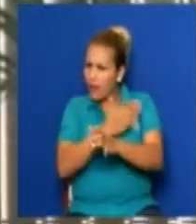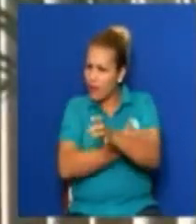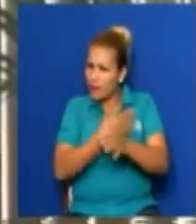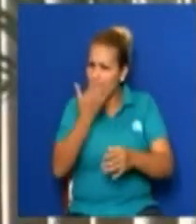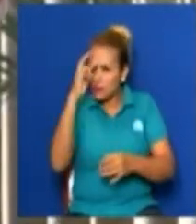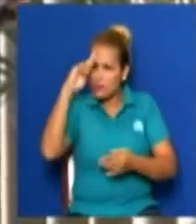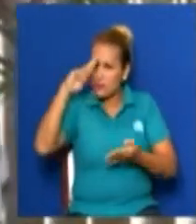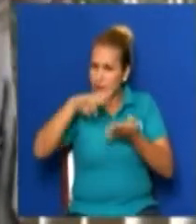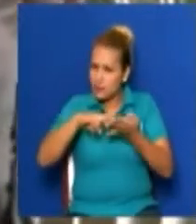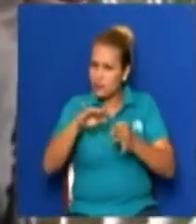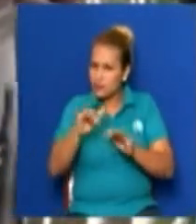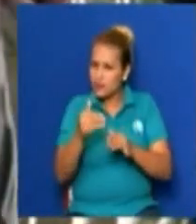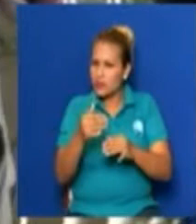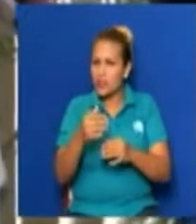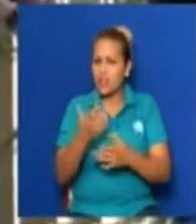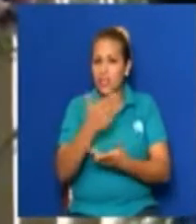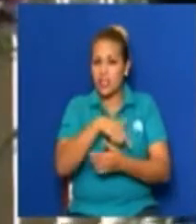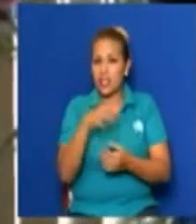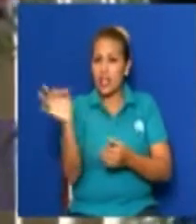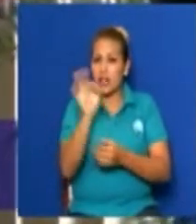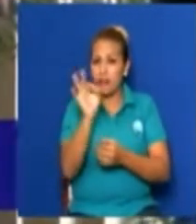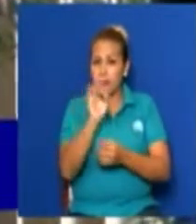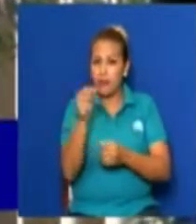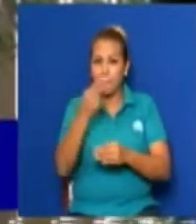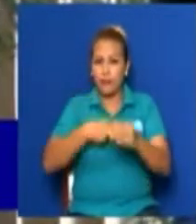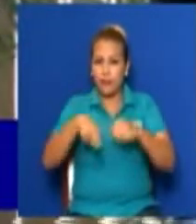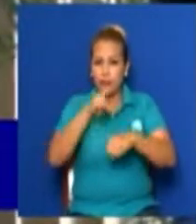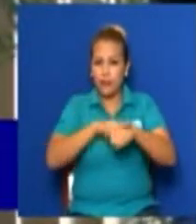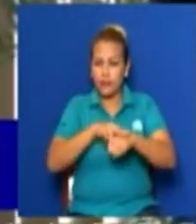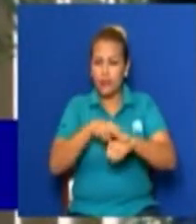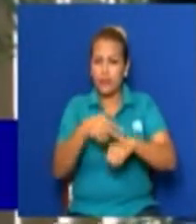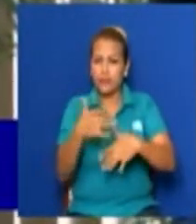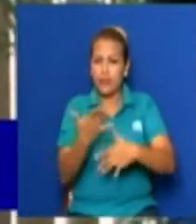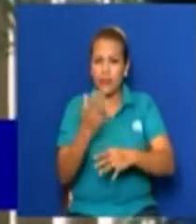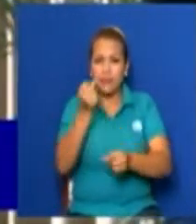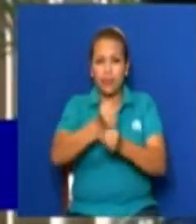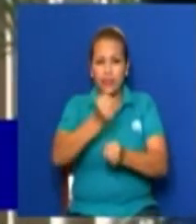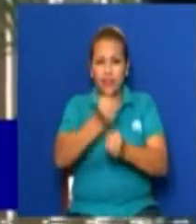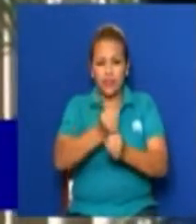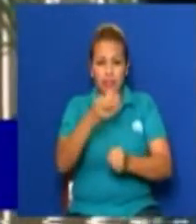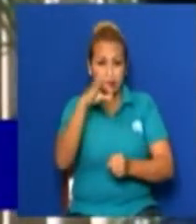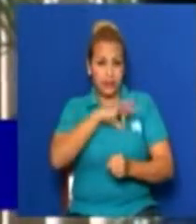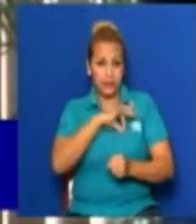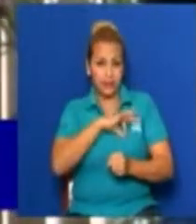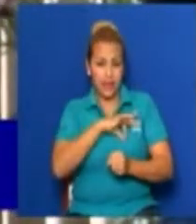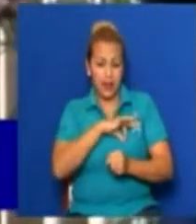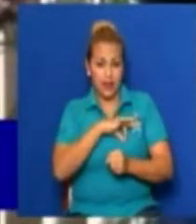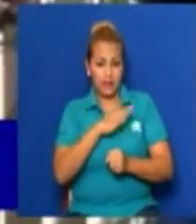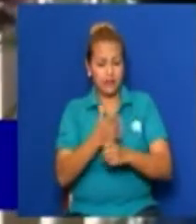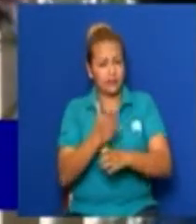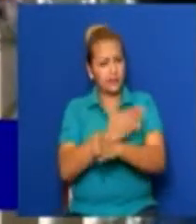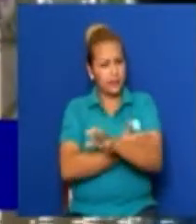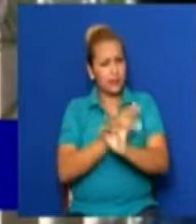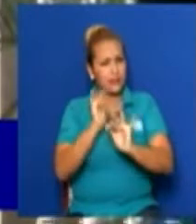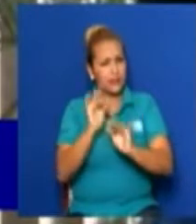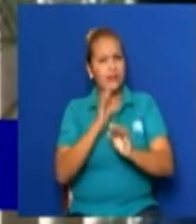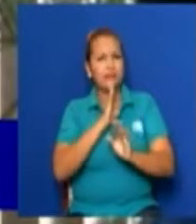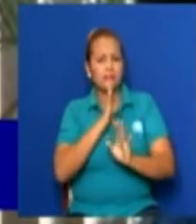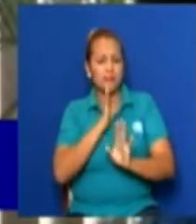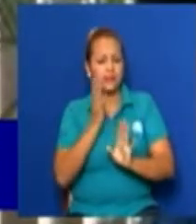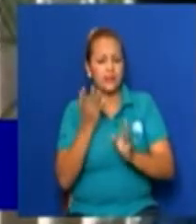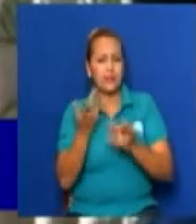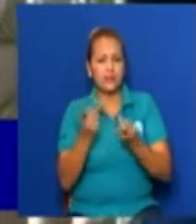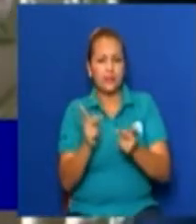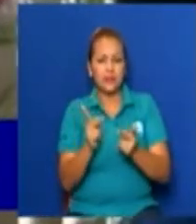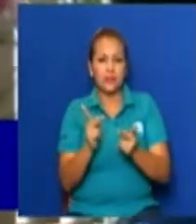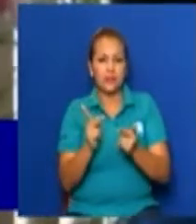Que era el Sistema Nacional de Empleo y Salario, y que se hizo